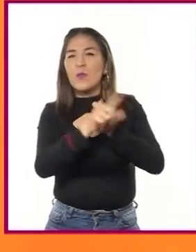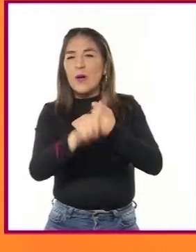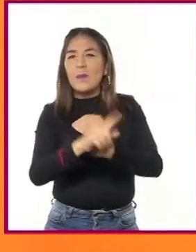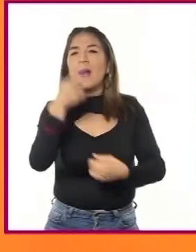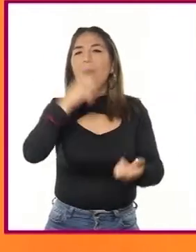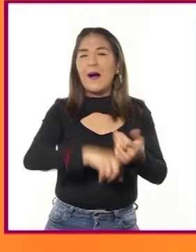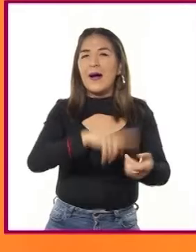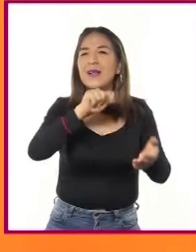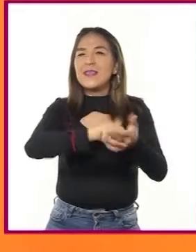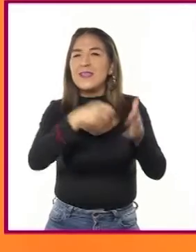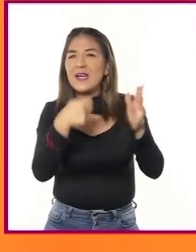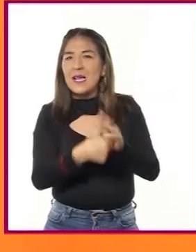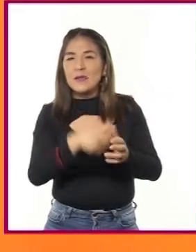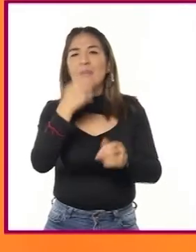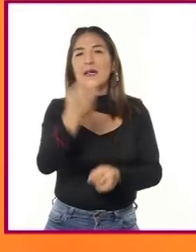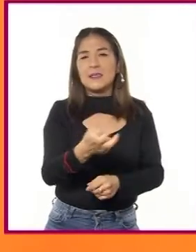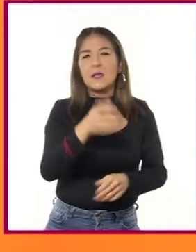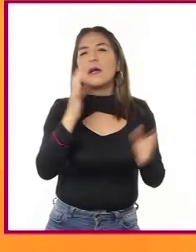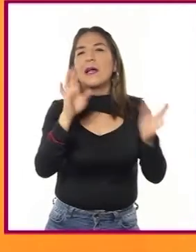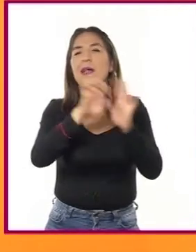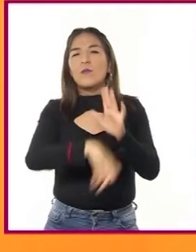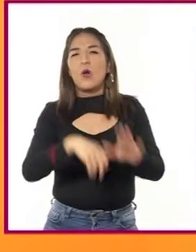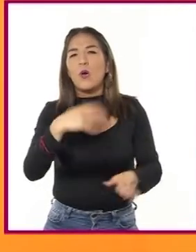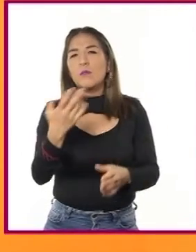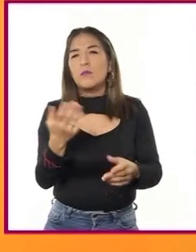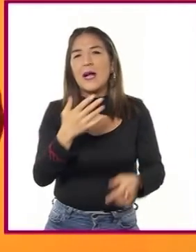nos ocupa. Podría ser un veterinario.